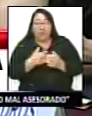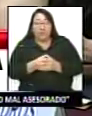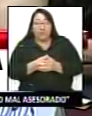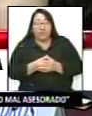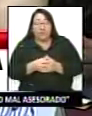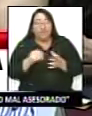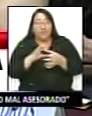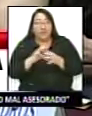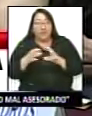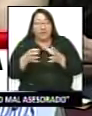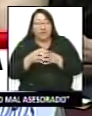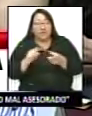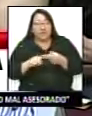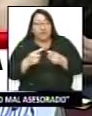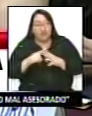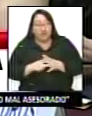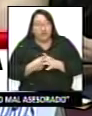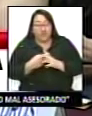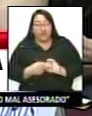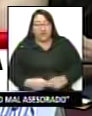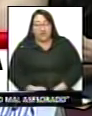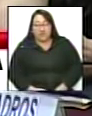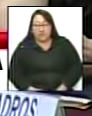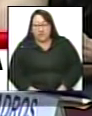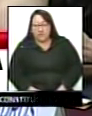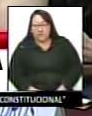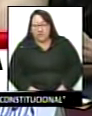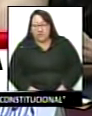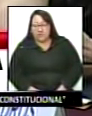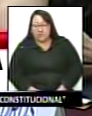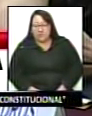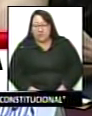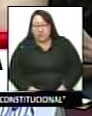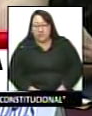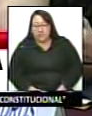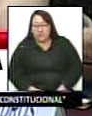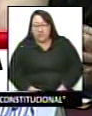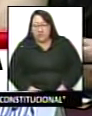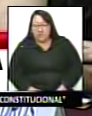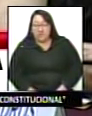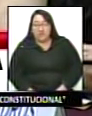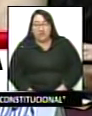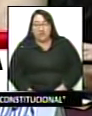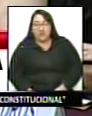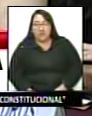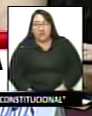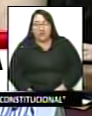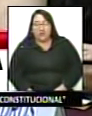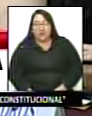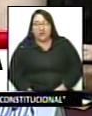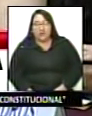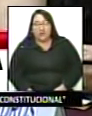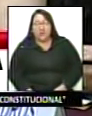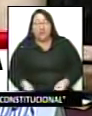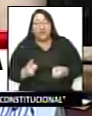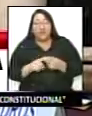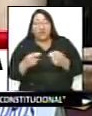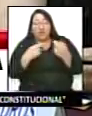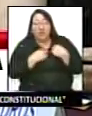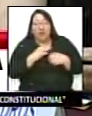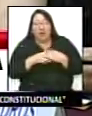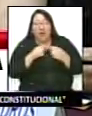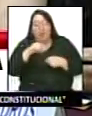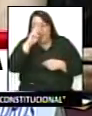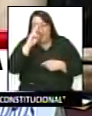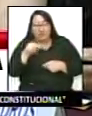en toda la cadena, desde el origen hasta la franquicia del restaurante que va y nos representa en el exterior, porque